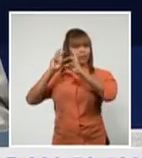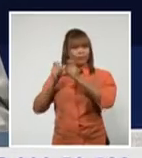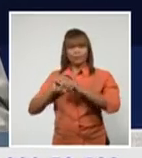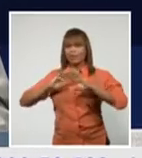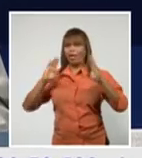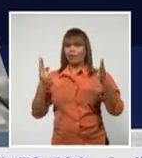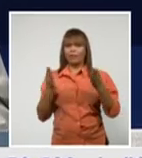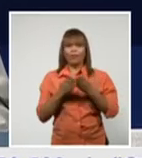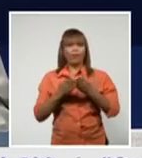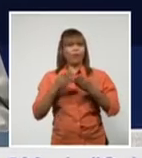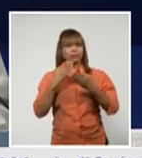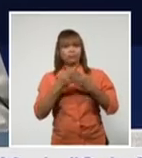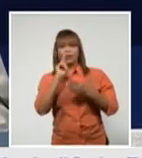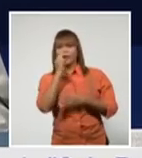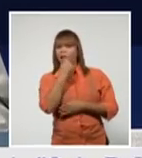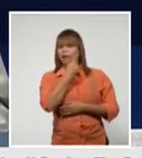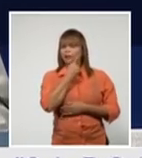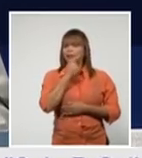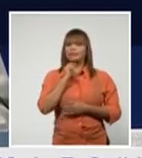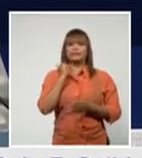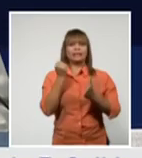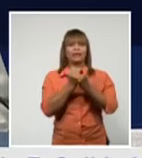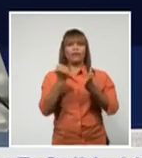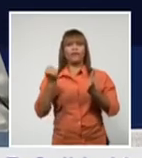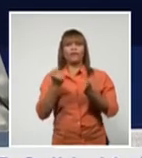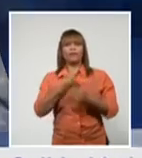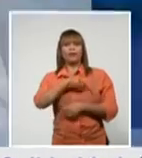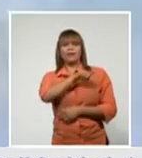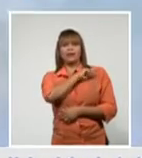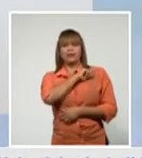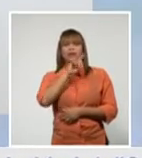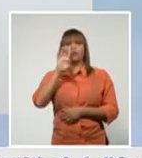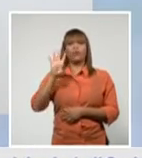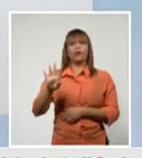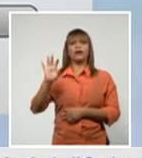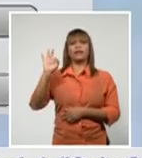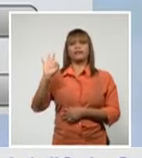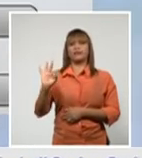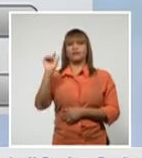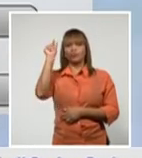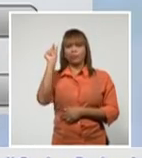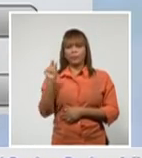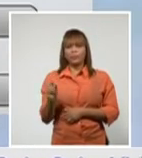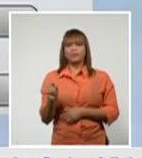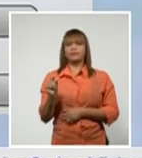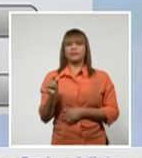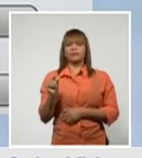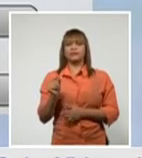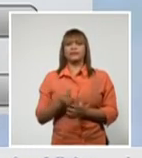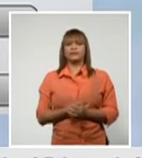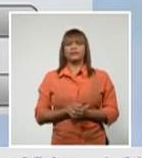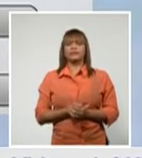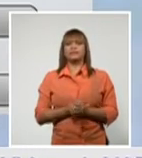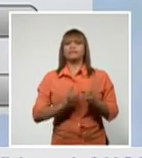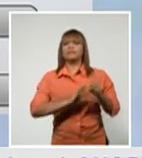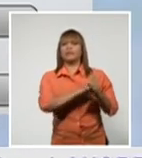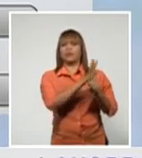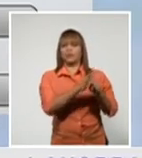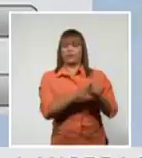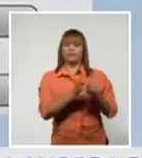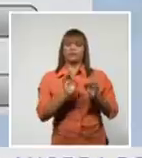estudios, se diagnosticaron ayer 48 personas con la